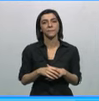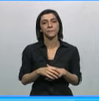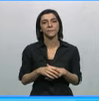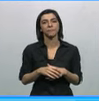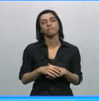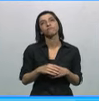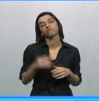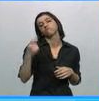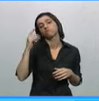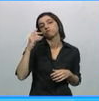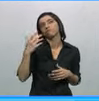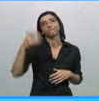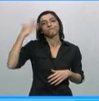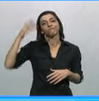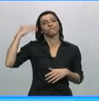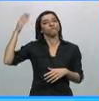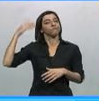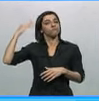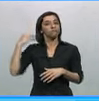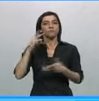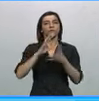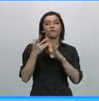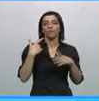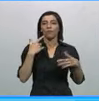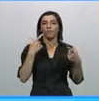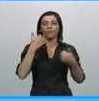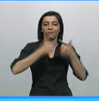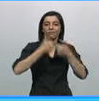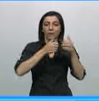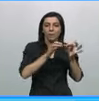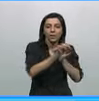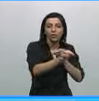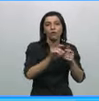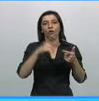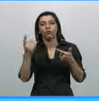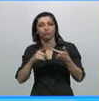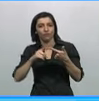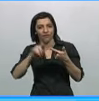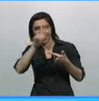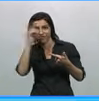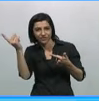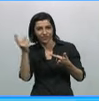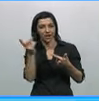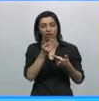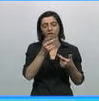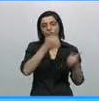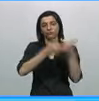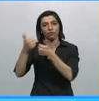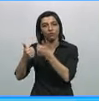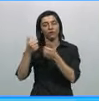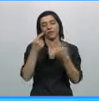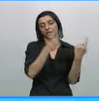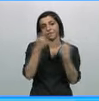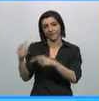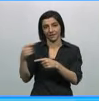En otras épocas, cuando se jugaba el Metropolitano y el Nacional, te debes acordar, se dividían en dos